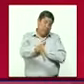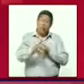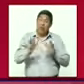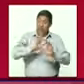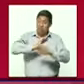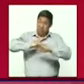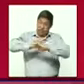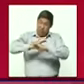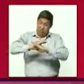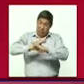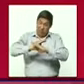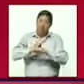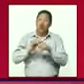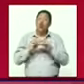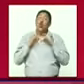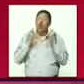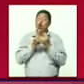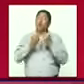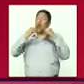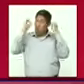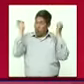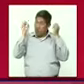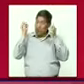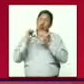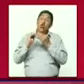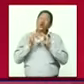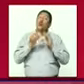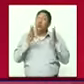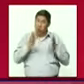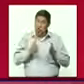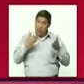el derrame con la ayuda de brigadas de emergencia y comunarios que se